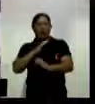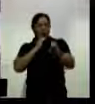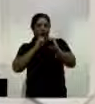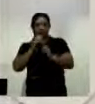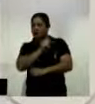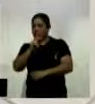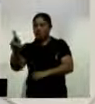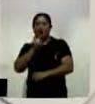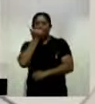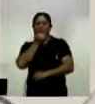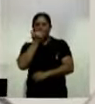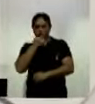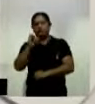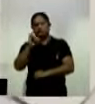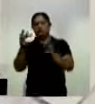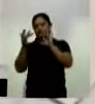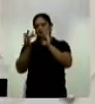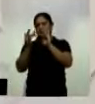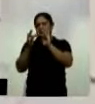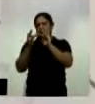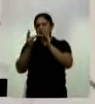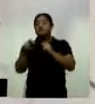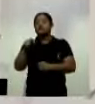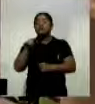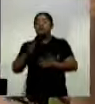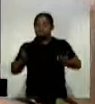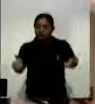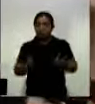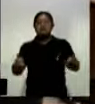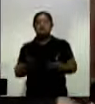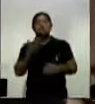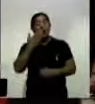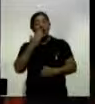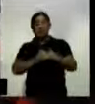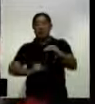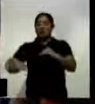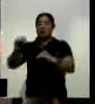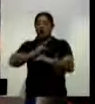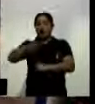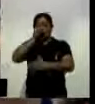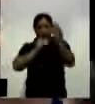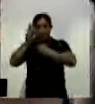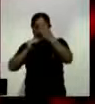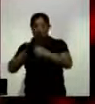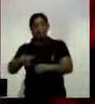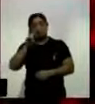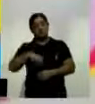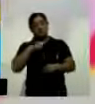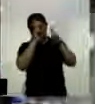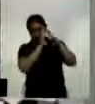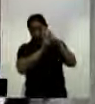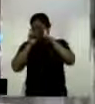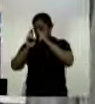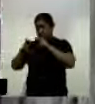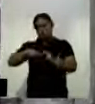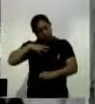sus alumnos, por lo que se tiene conocimiento del avance en sus aprendizajes y reconoció el gran esfuerzo que han realizado durante esta pandemia.